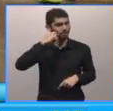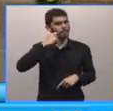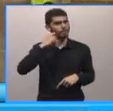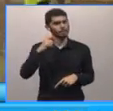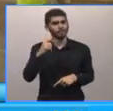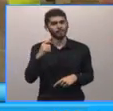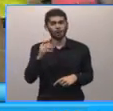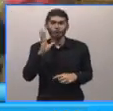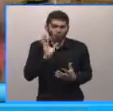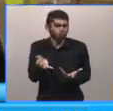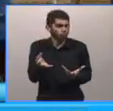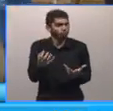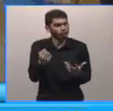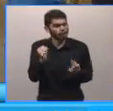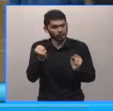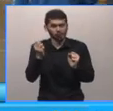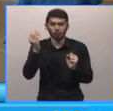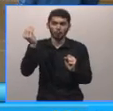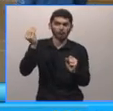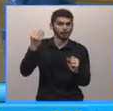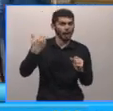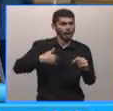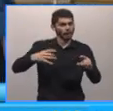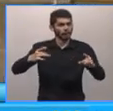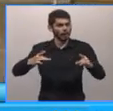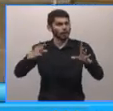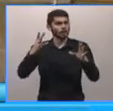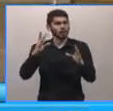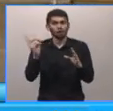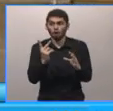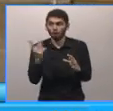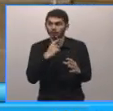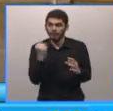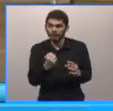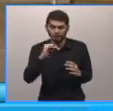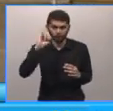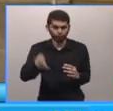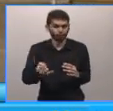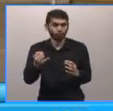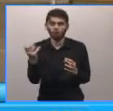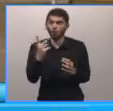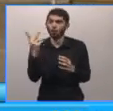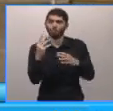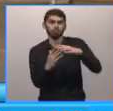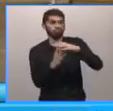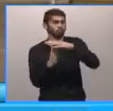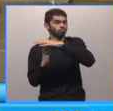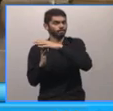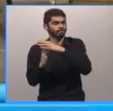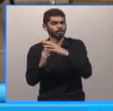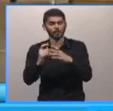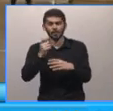con la presión de que es un Brasil-Argentina, que los dos queremos ganar, que los dos queremos ser los mejores del continente. Pero bueno, sin esa